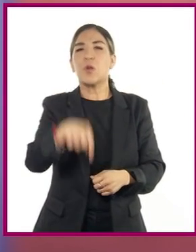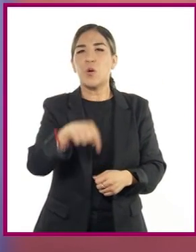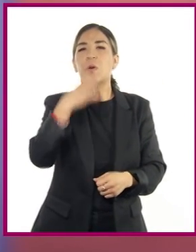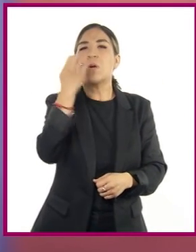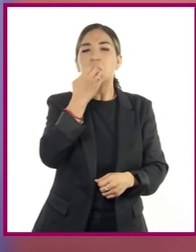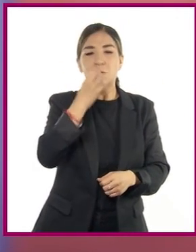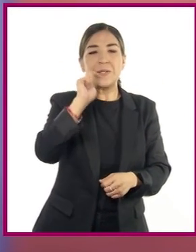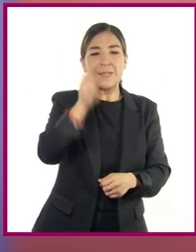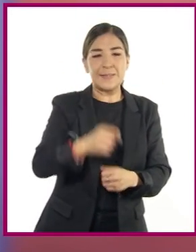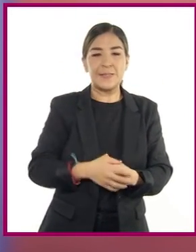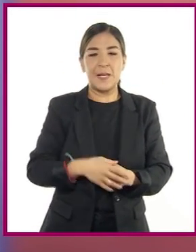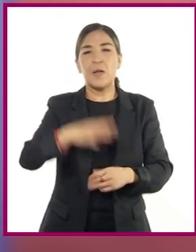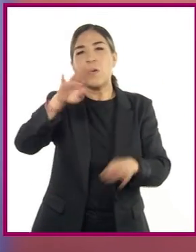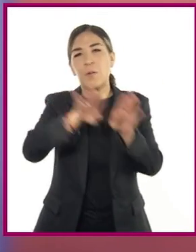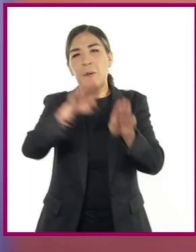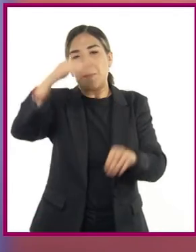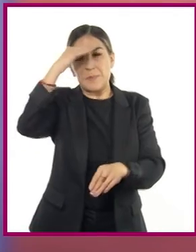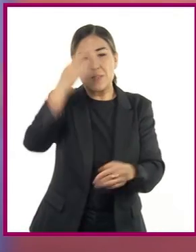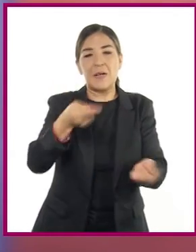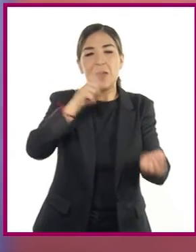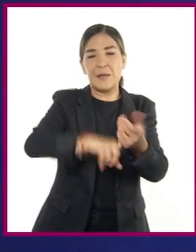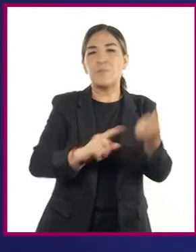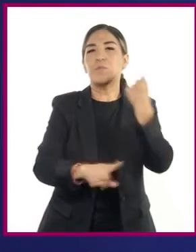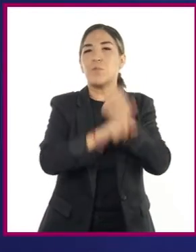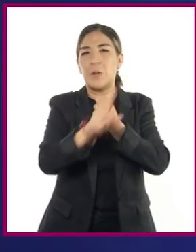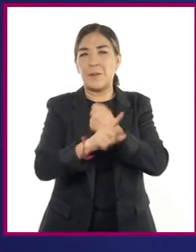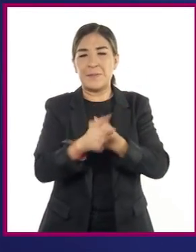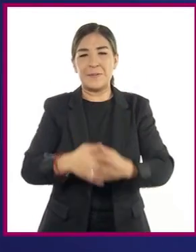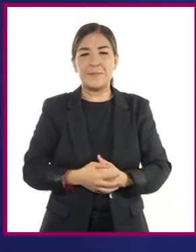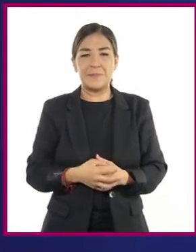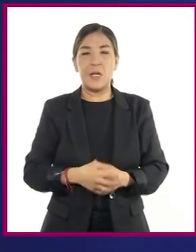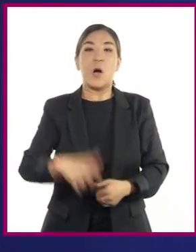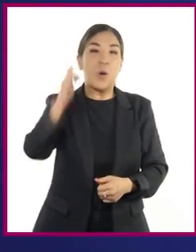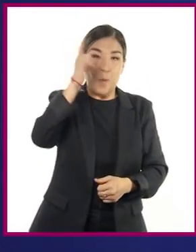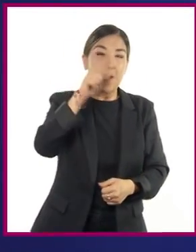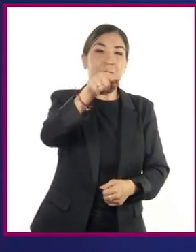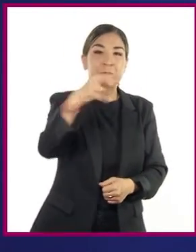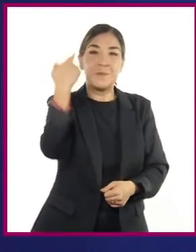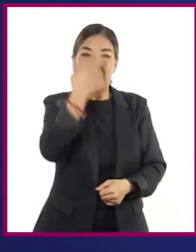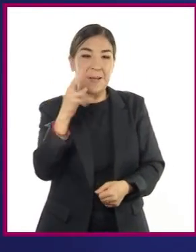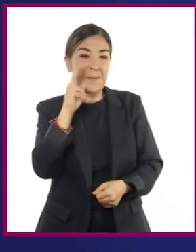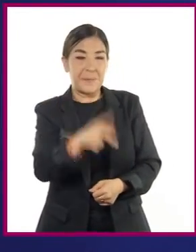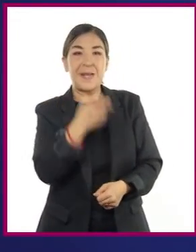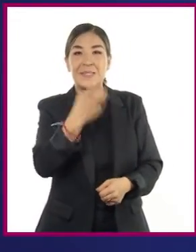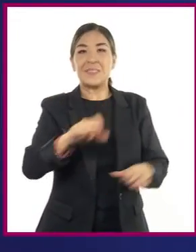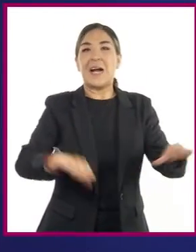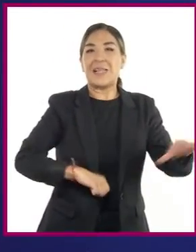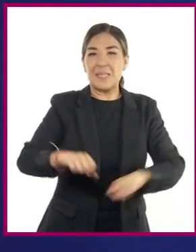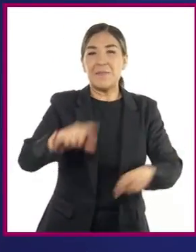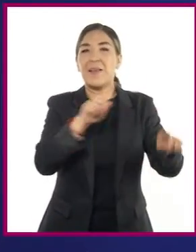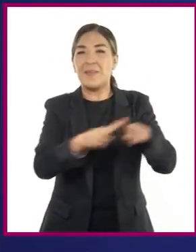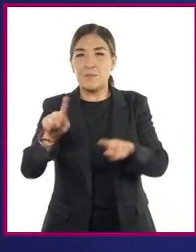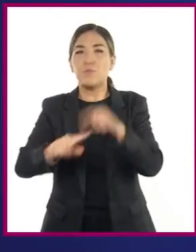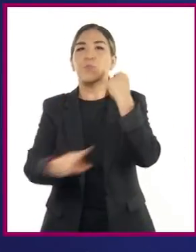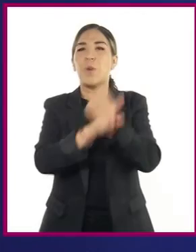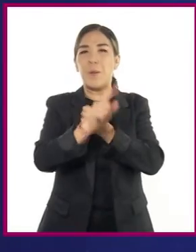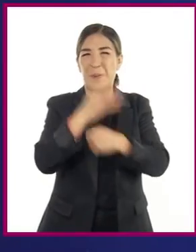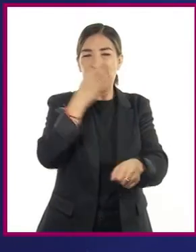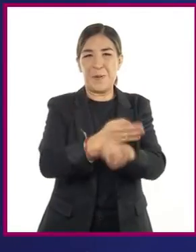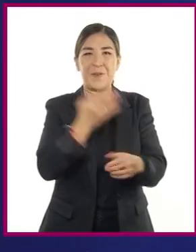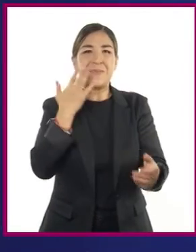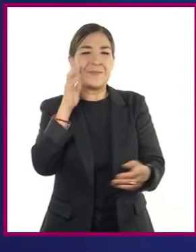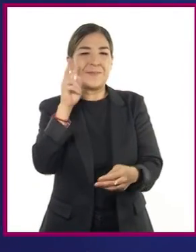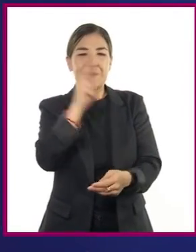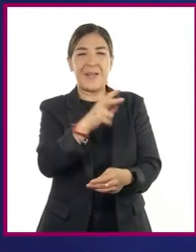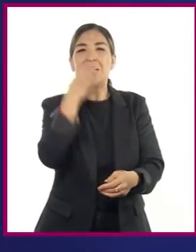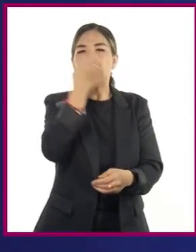de analizar causas de un problema escolar. Esperamos que al revisar los diversos problemas que encontramos en nuestros